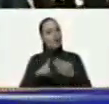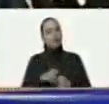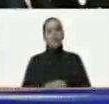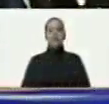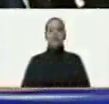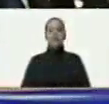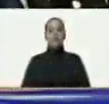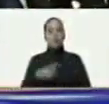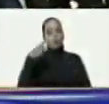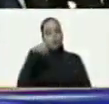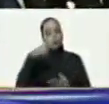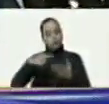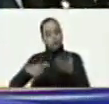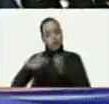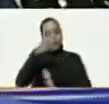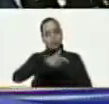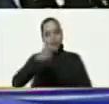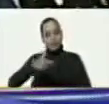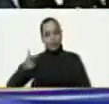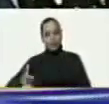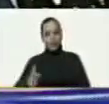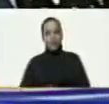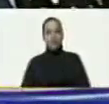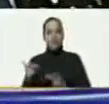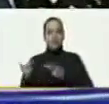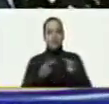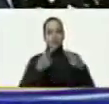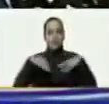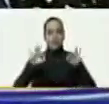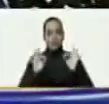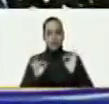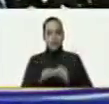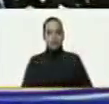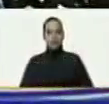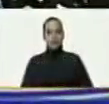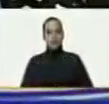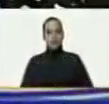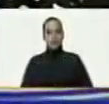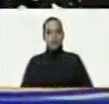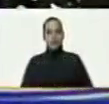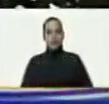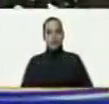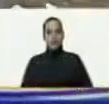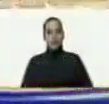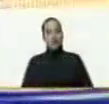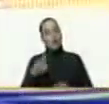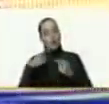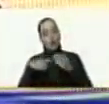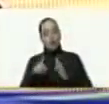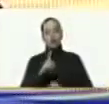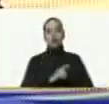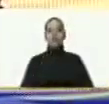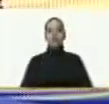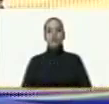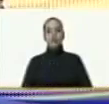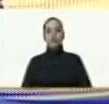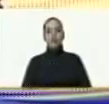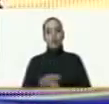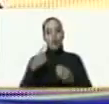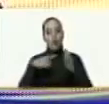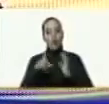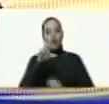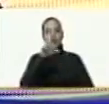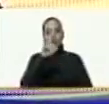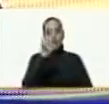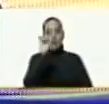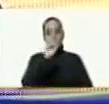José Negrón Valera, Rubén Darío Roca, Luis Alberto Crespo, Enrique Hernández de Jesús, Luis Brito